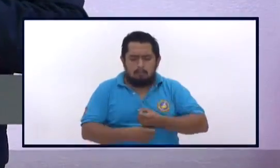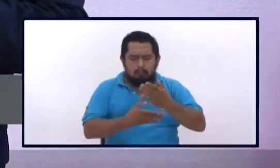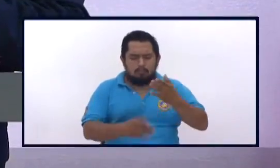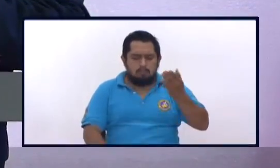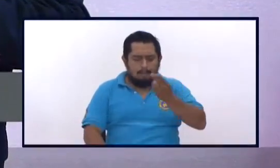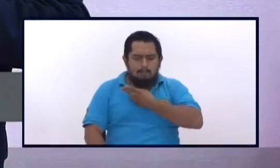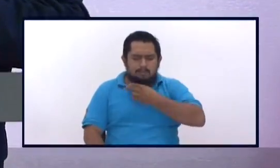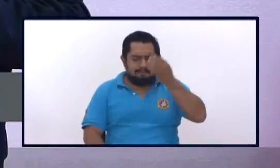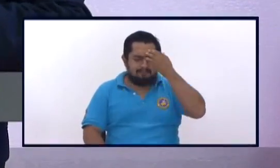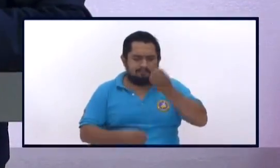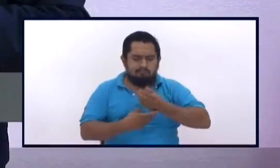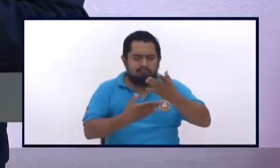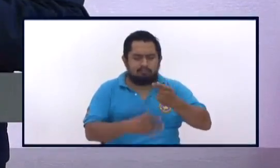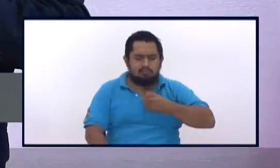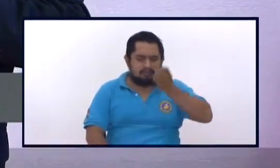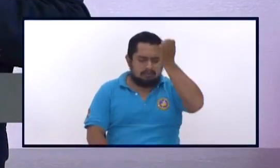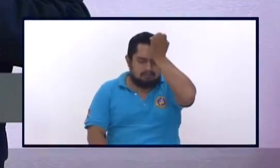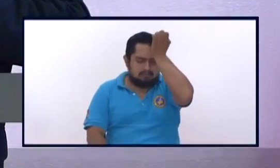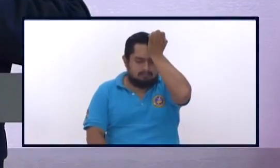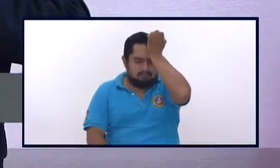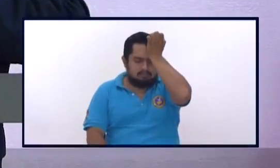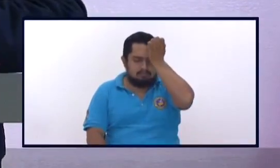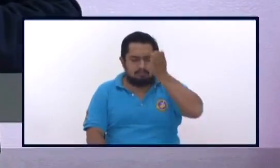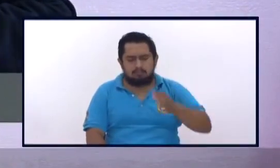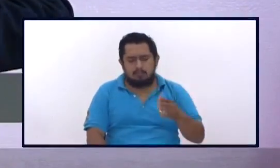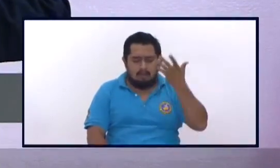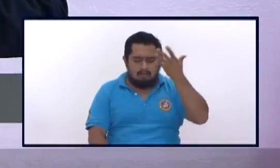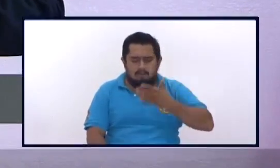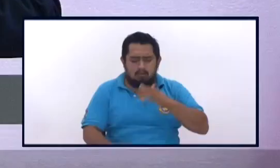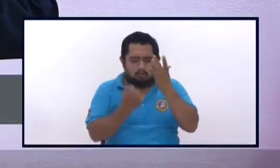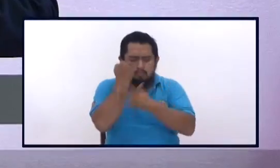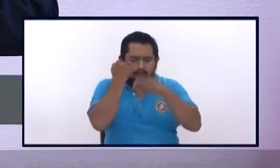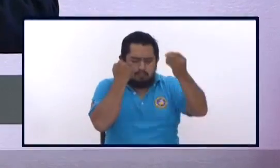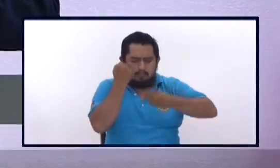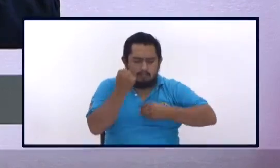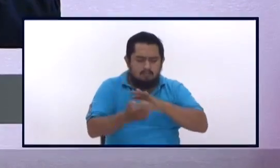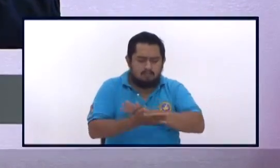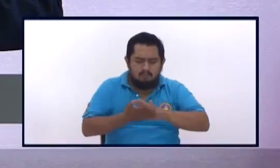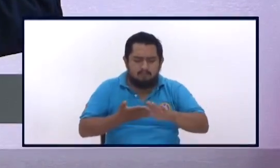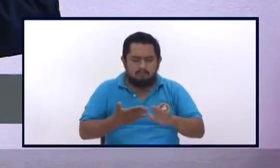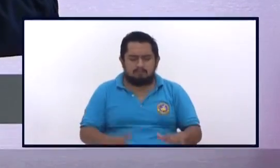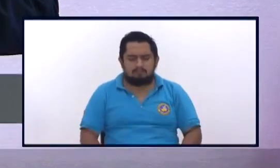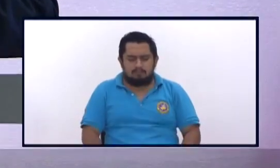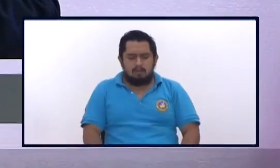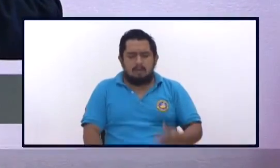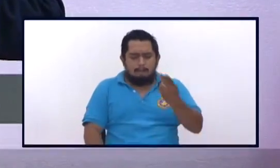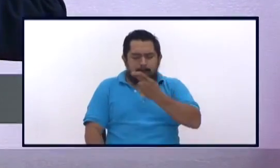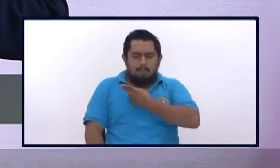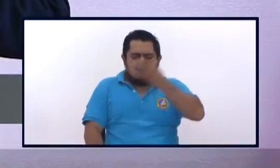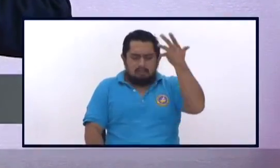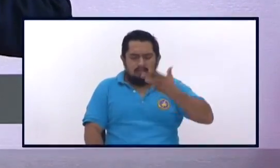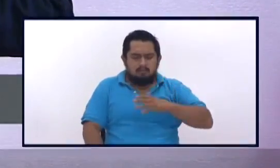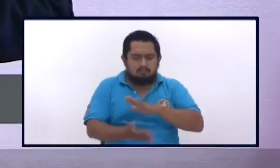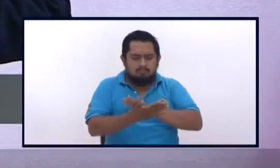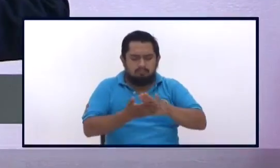pecador me arrepiento lávame con tu sangre limpia mis pecados